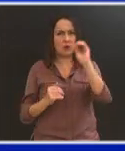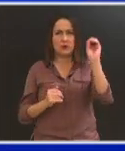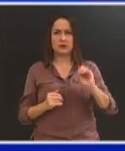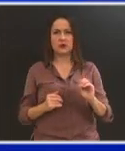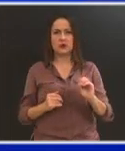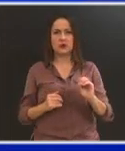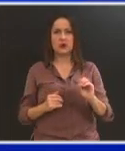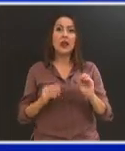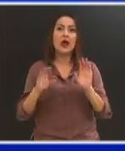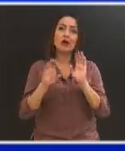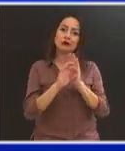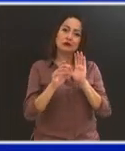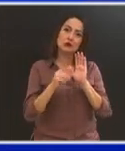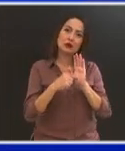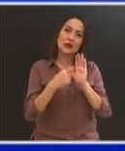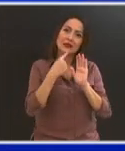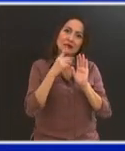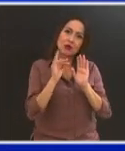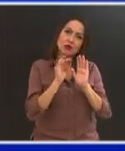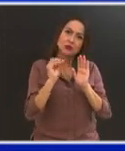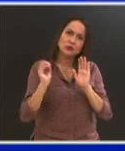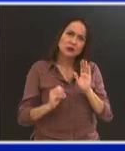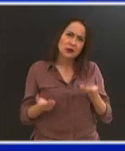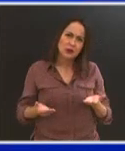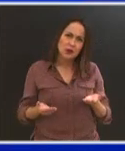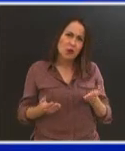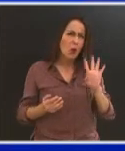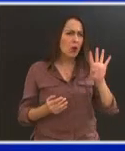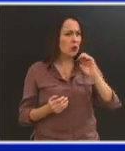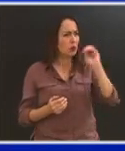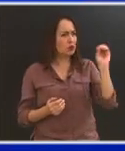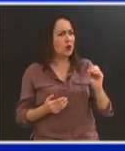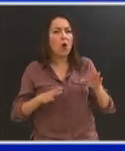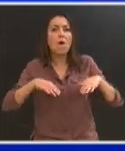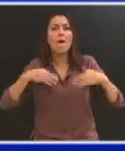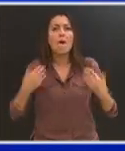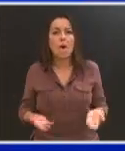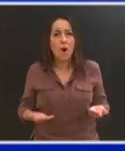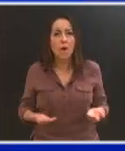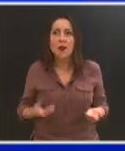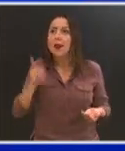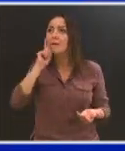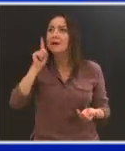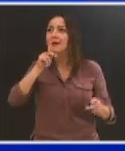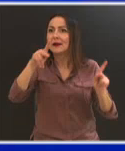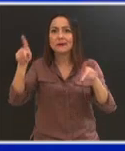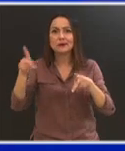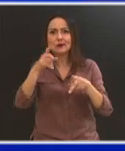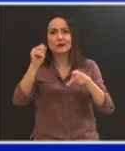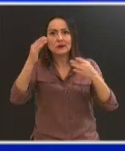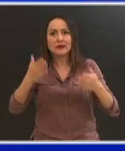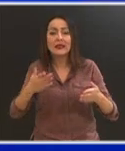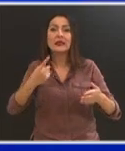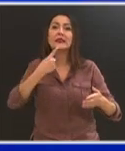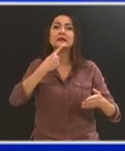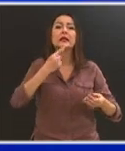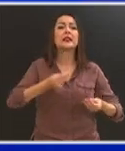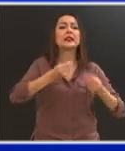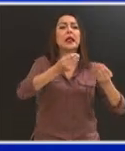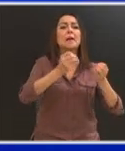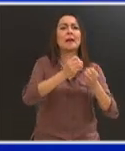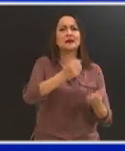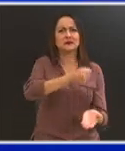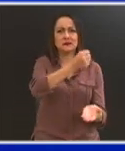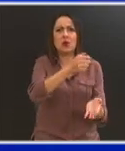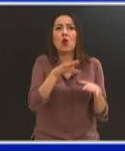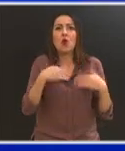la Constitución establece que es un 8%. Un 4%, entonces, ¿cómo le mienten al pueblo de decir que están dando más